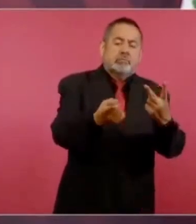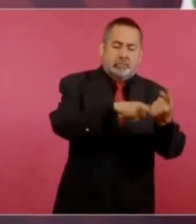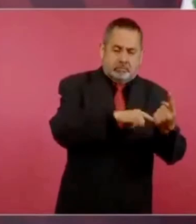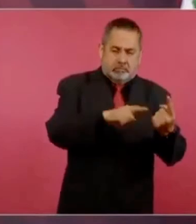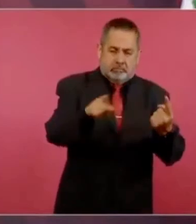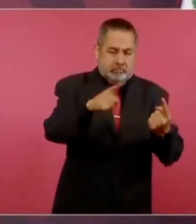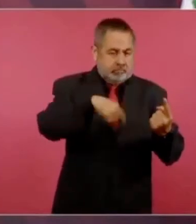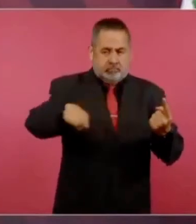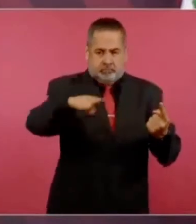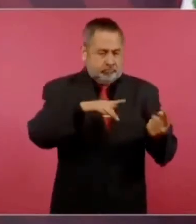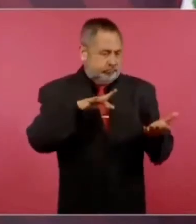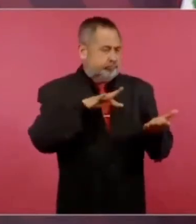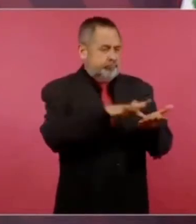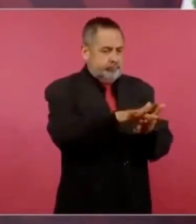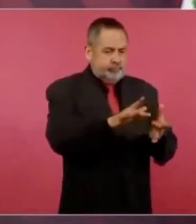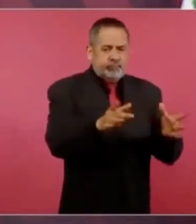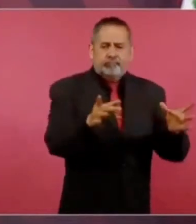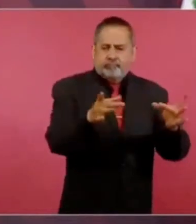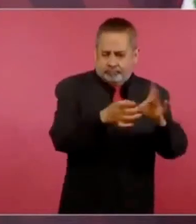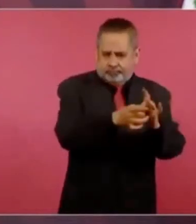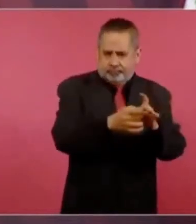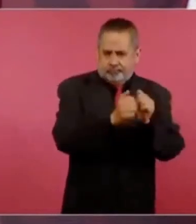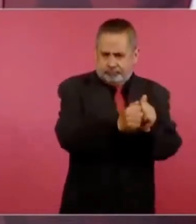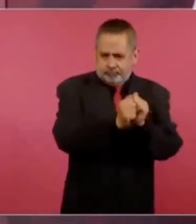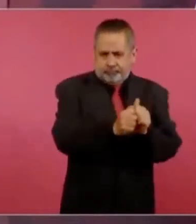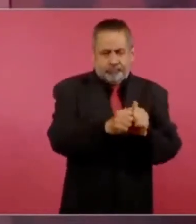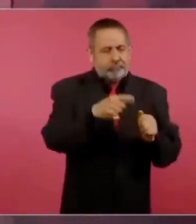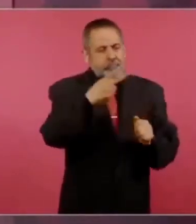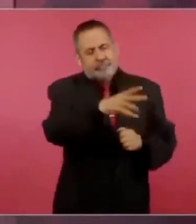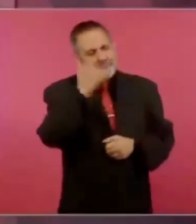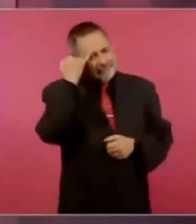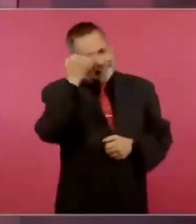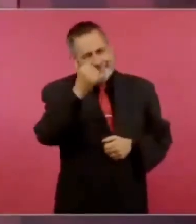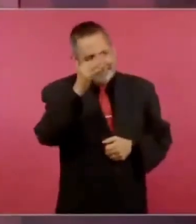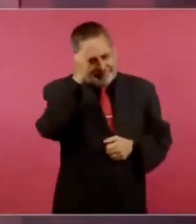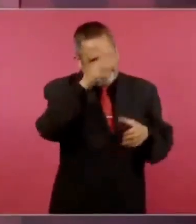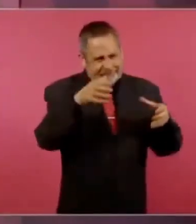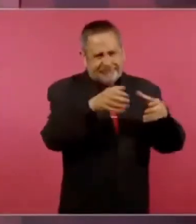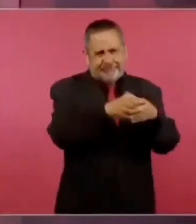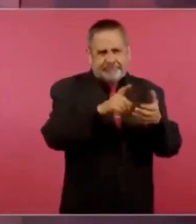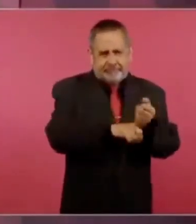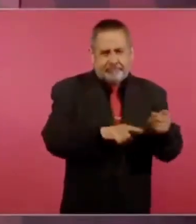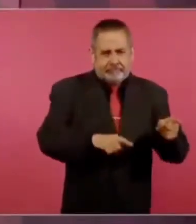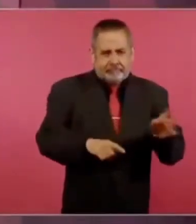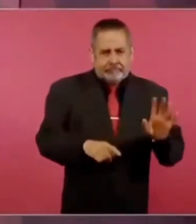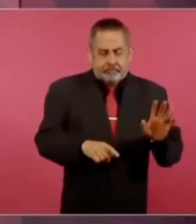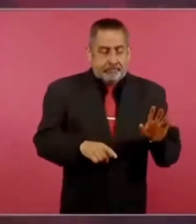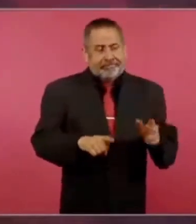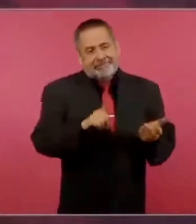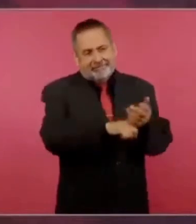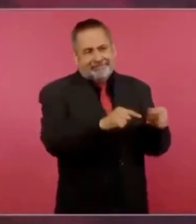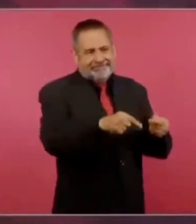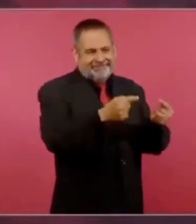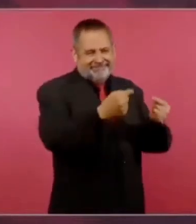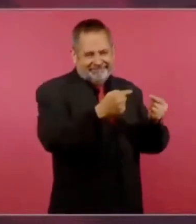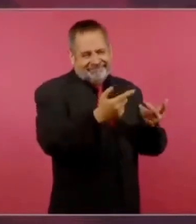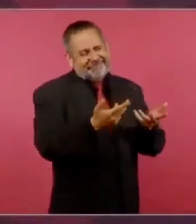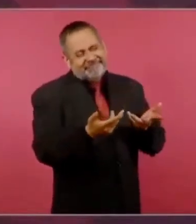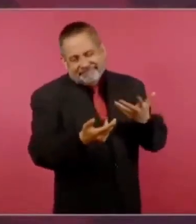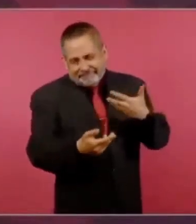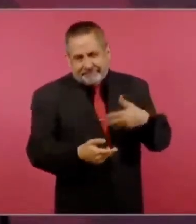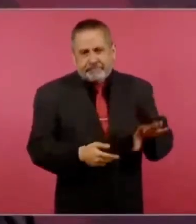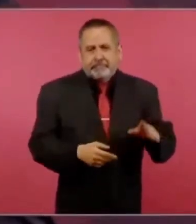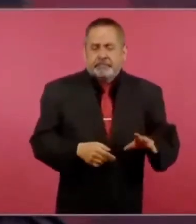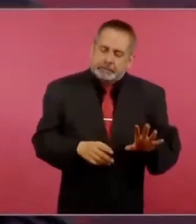y que quedara el más cercano a ellos ideológicamente, porque también